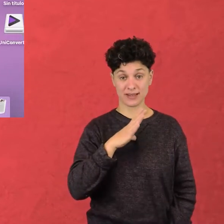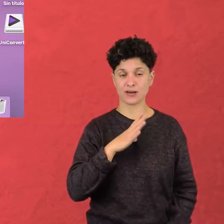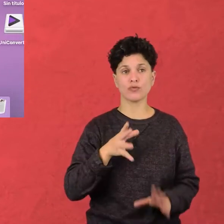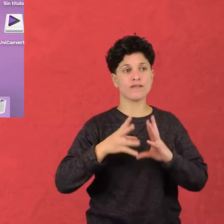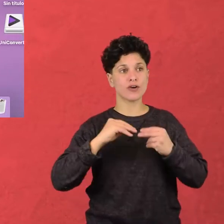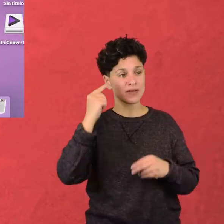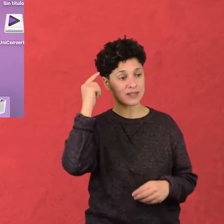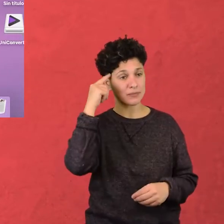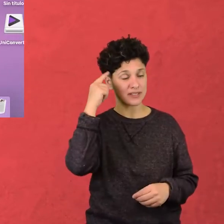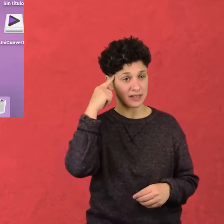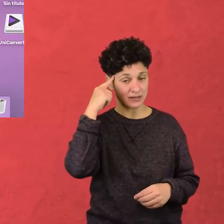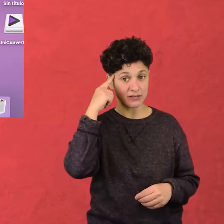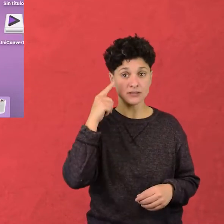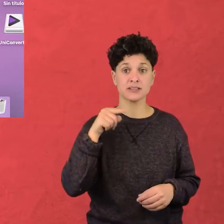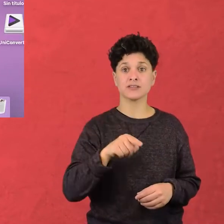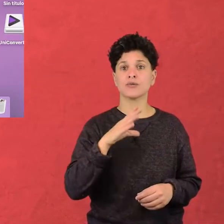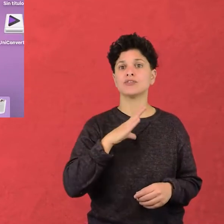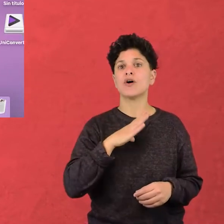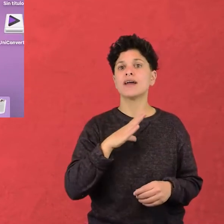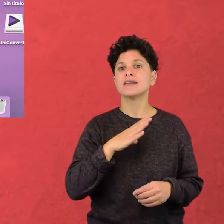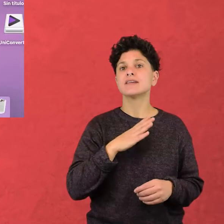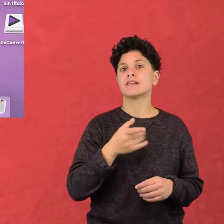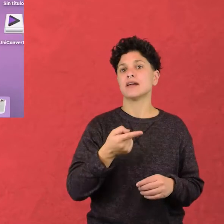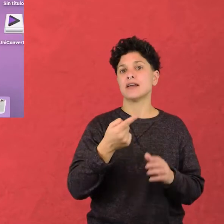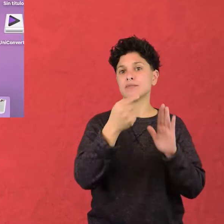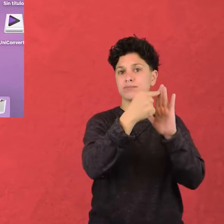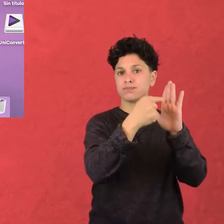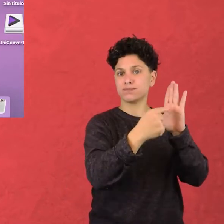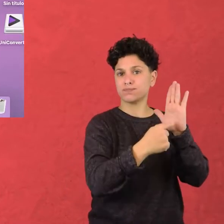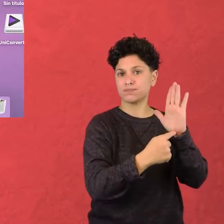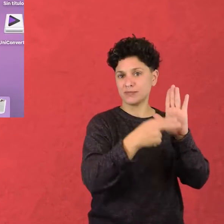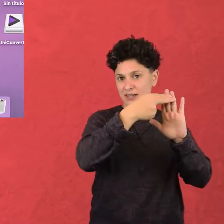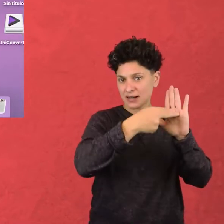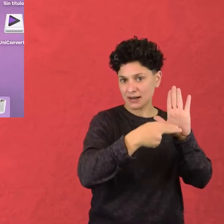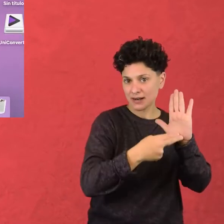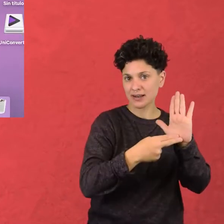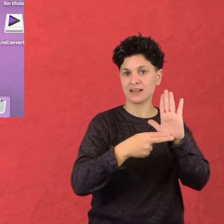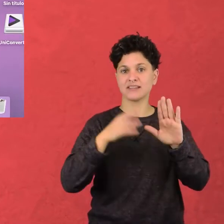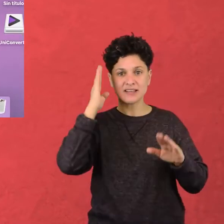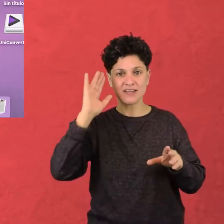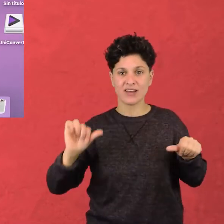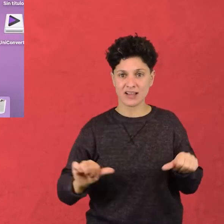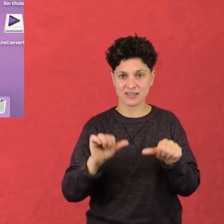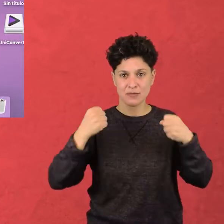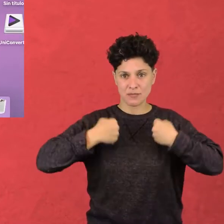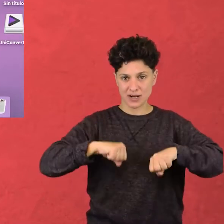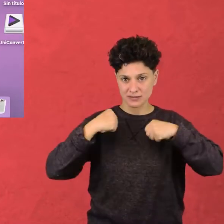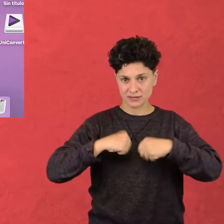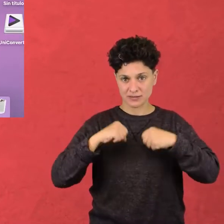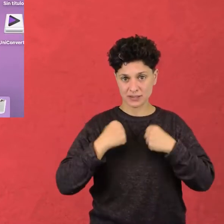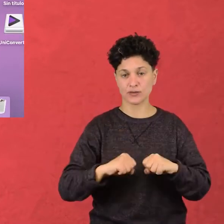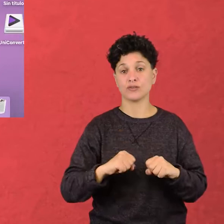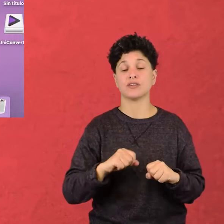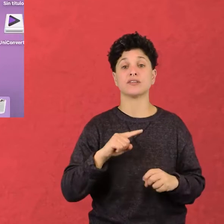cuando ostenta principios prácticos. Y la palabra principio es de las más fáciles de